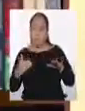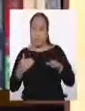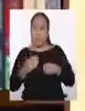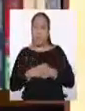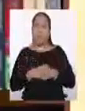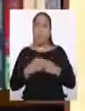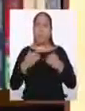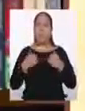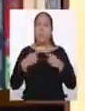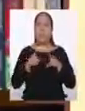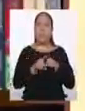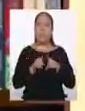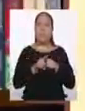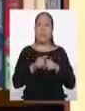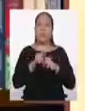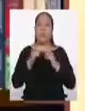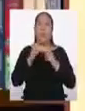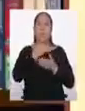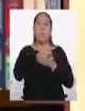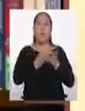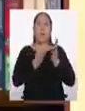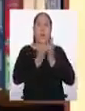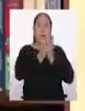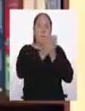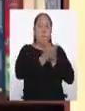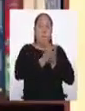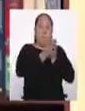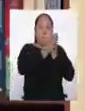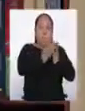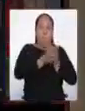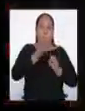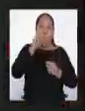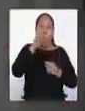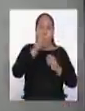también un componente naval, ¿no?, que tenía dos